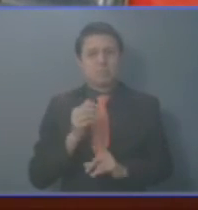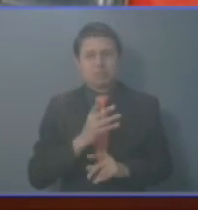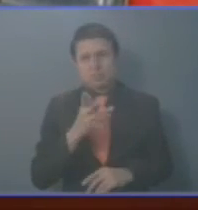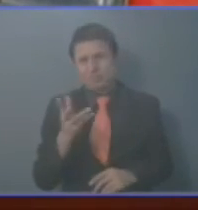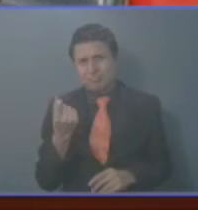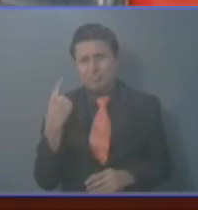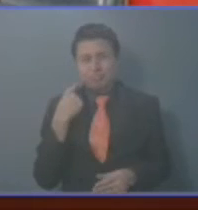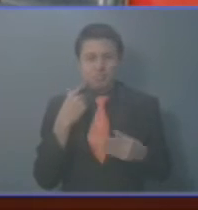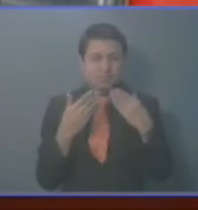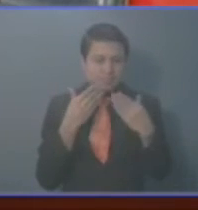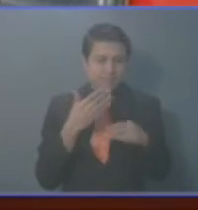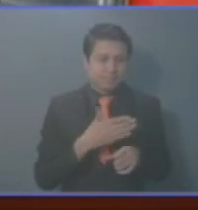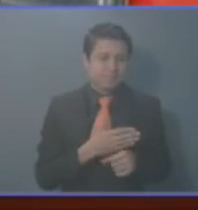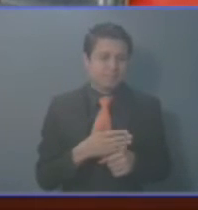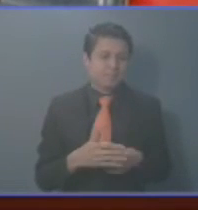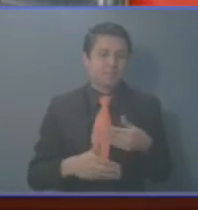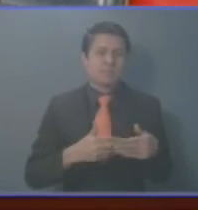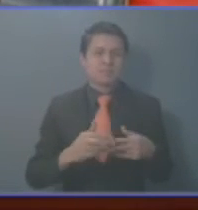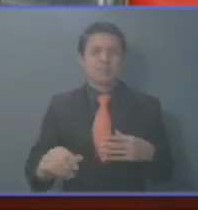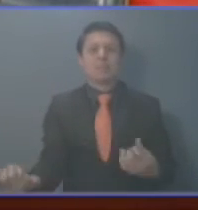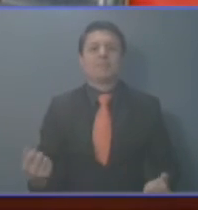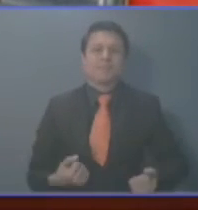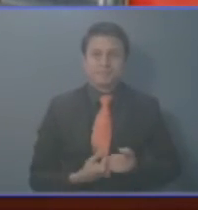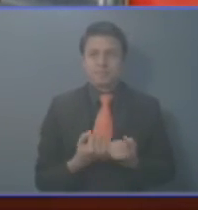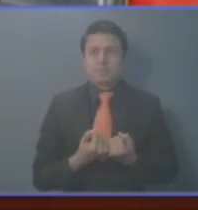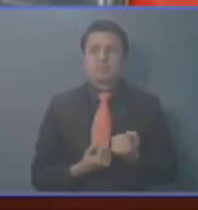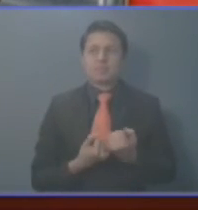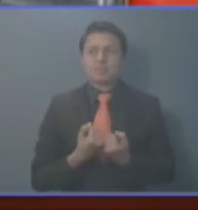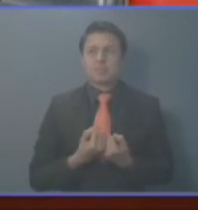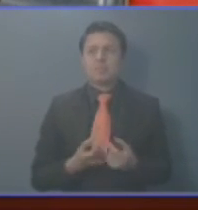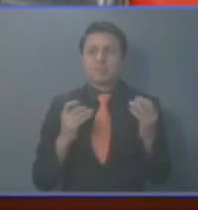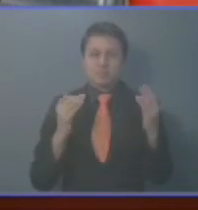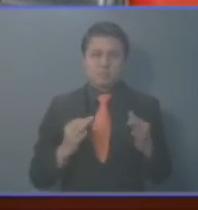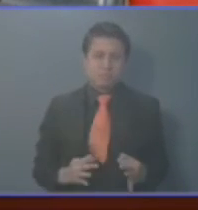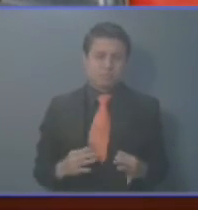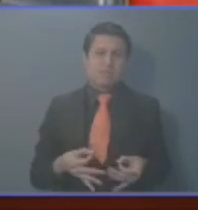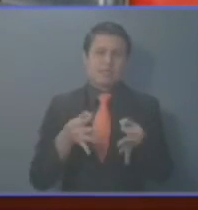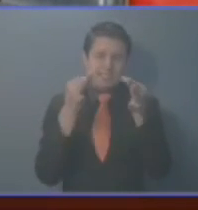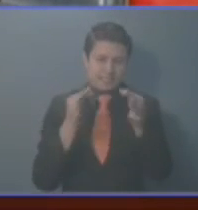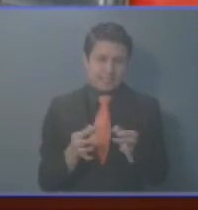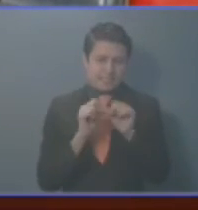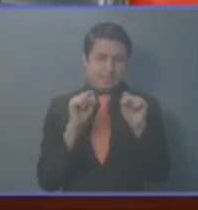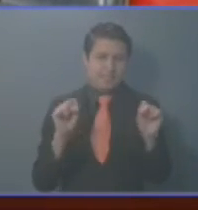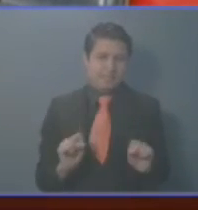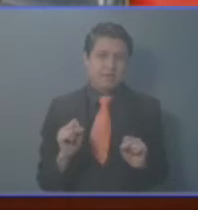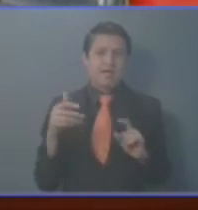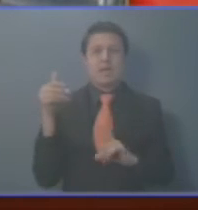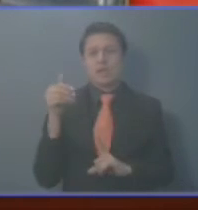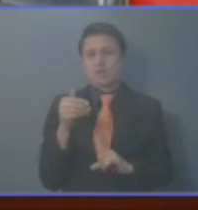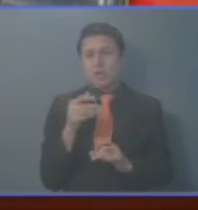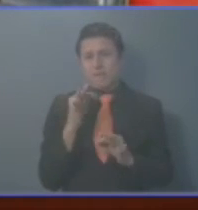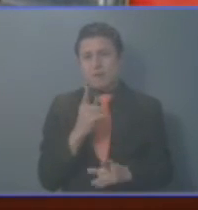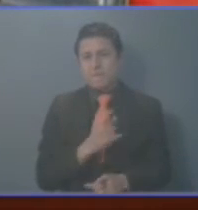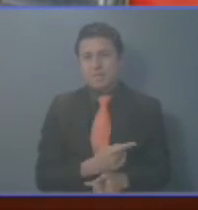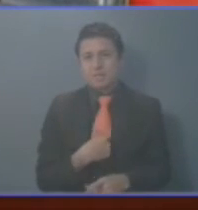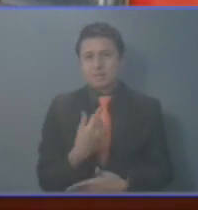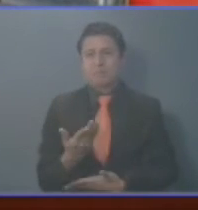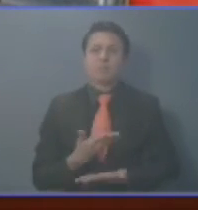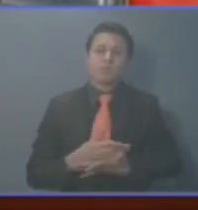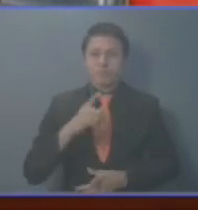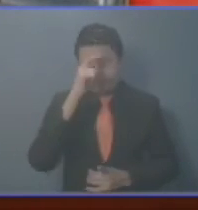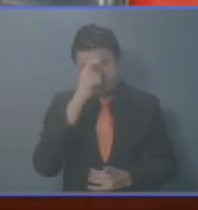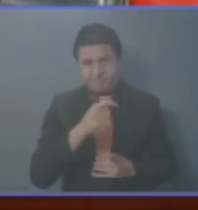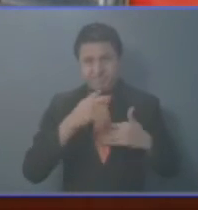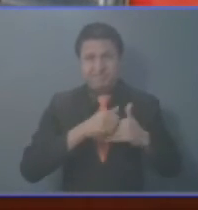Por todo lo anteriormente expuesto y con el fin de contribuir a construir una fuente y eficiente sistema educativo, solicitamos a esta